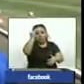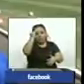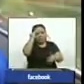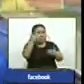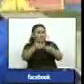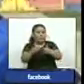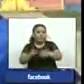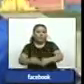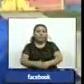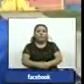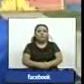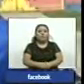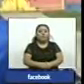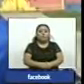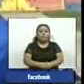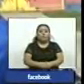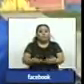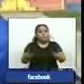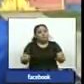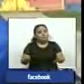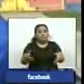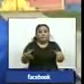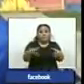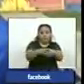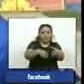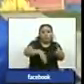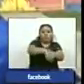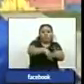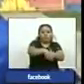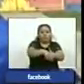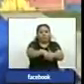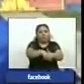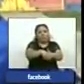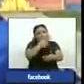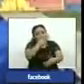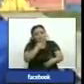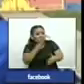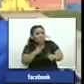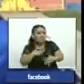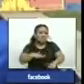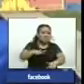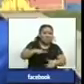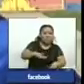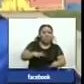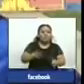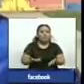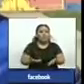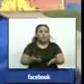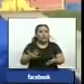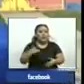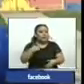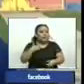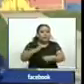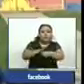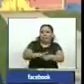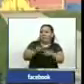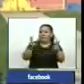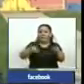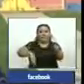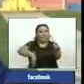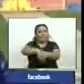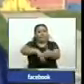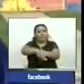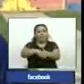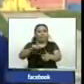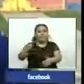diferente a todos. La verdad que el equipo está tranquilo, en el fútbol siempre hay presión. Desde el